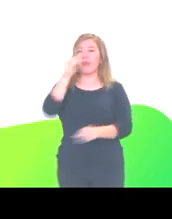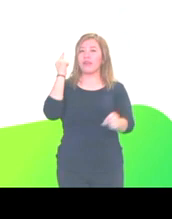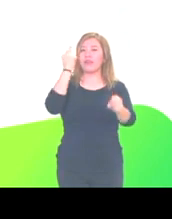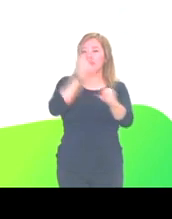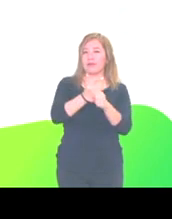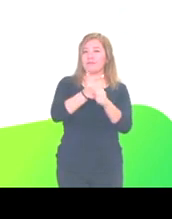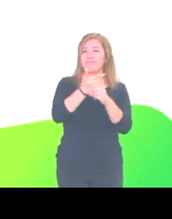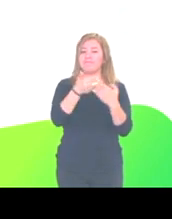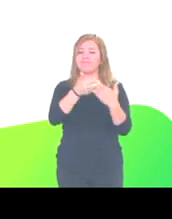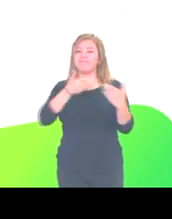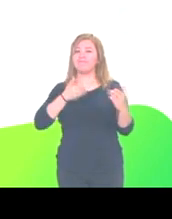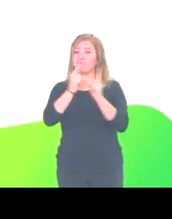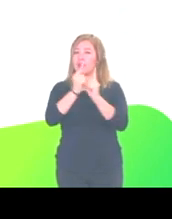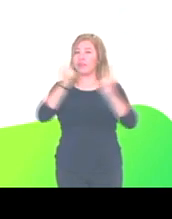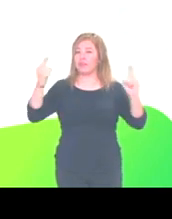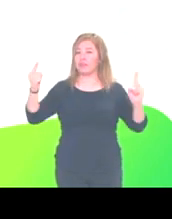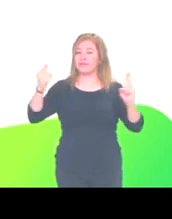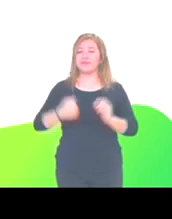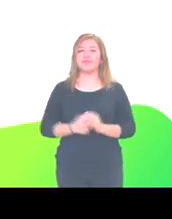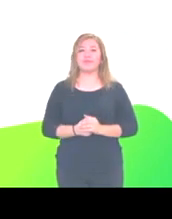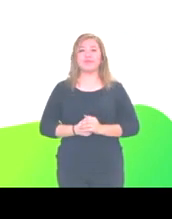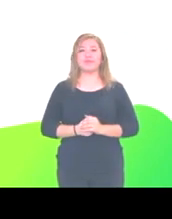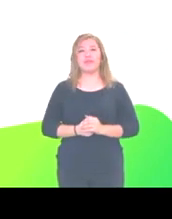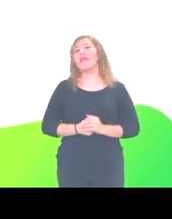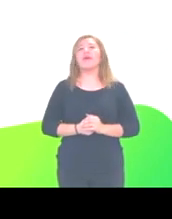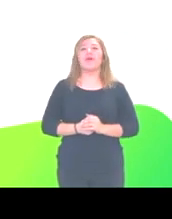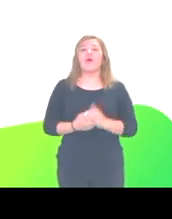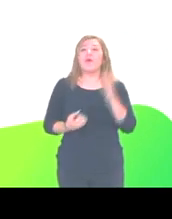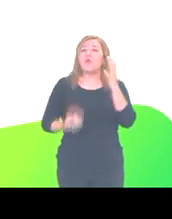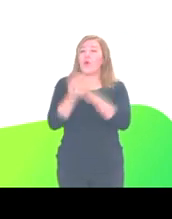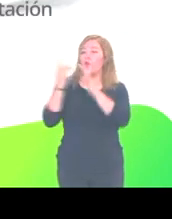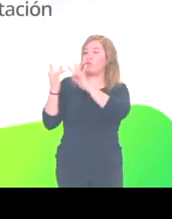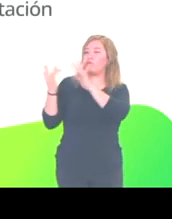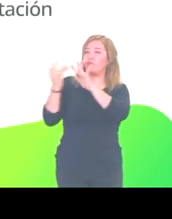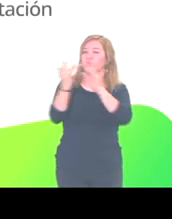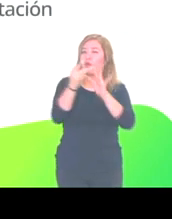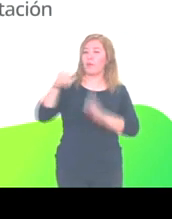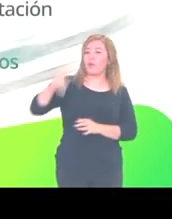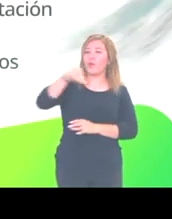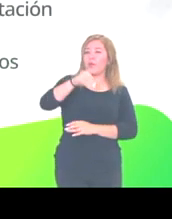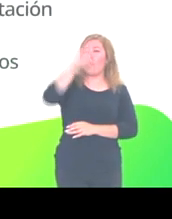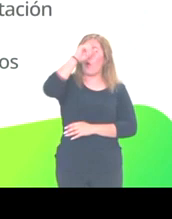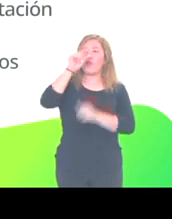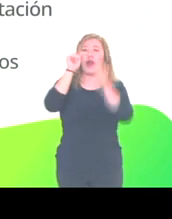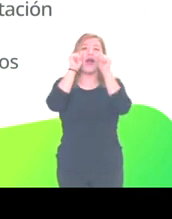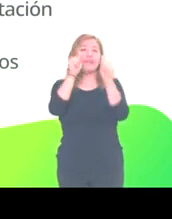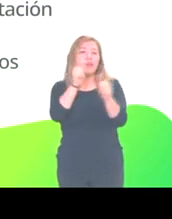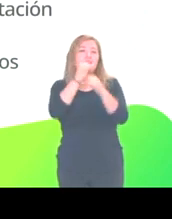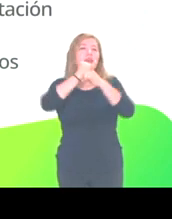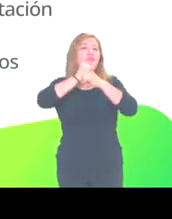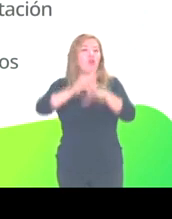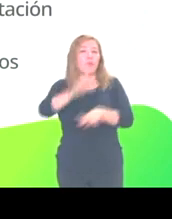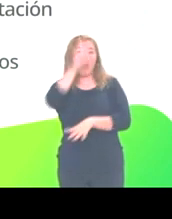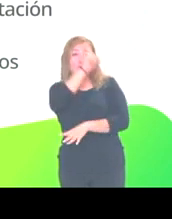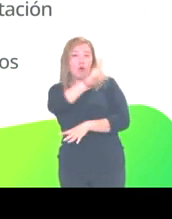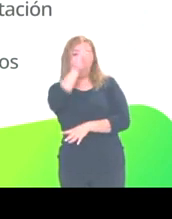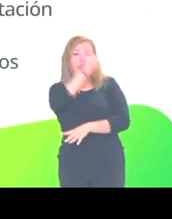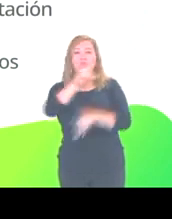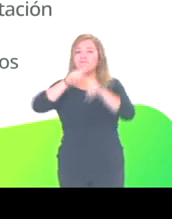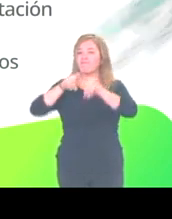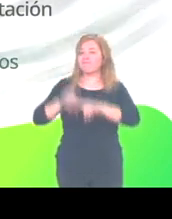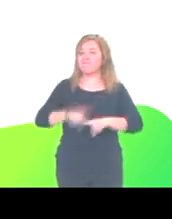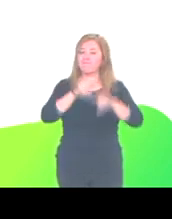para la identificación temprana y aislamiento. Implementamos filtros sanitarios para la atención, información